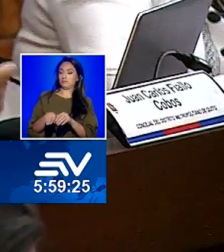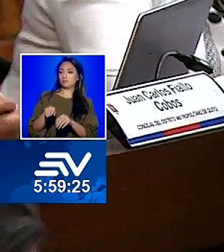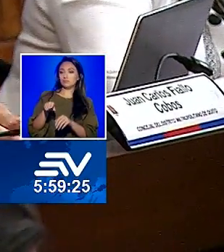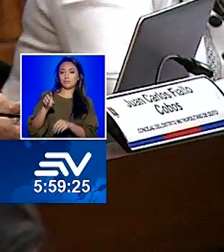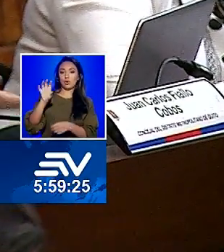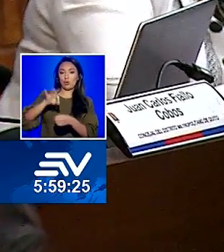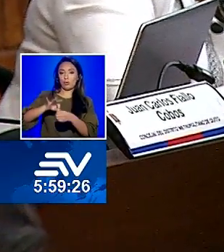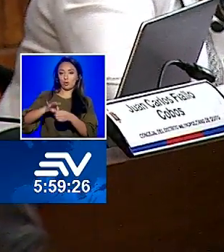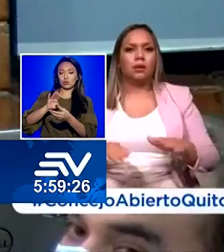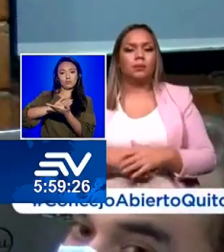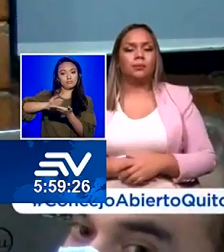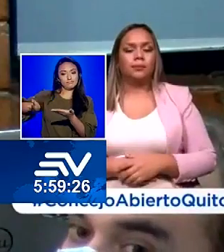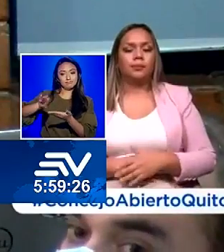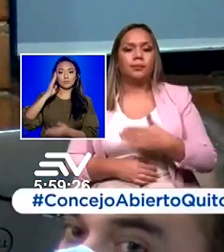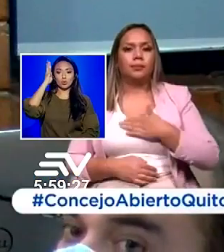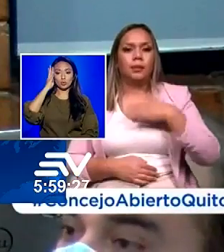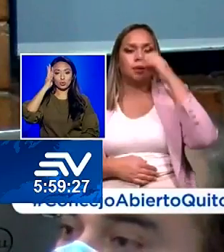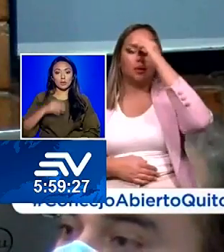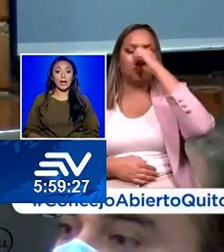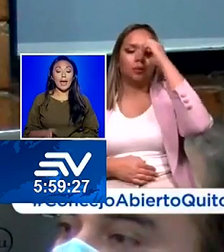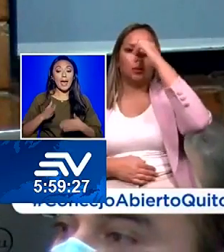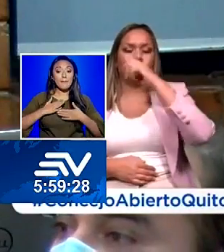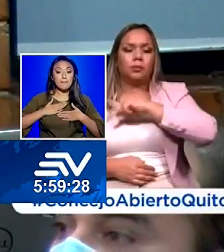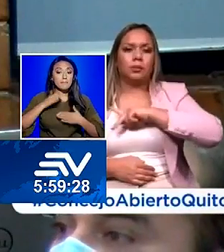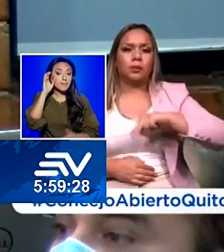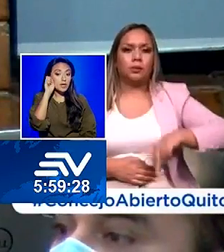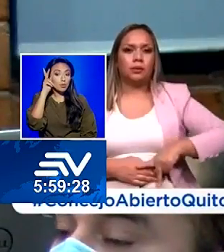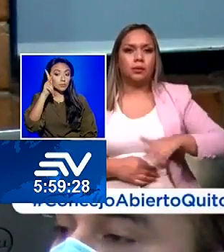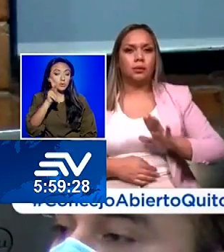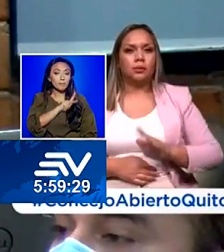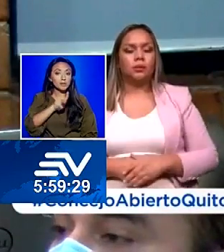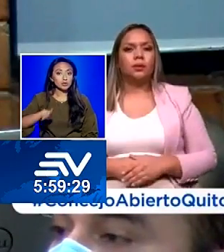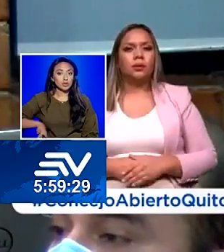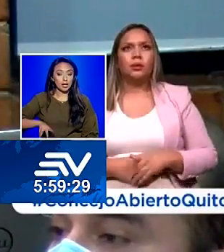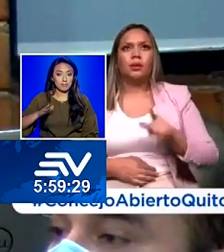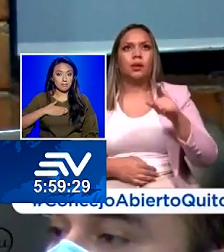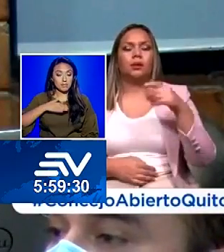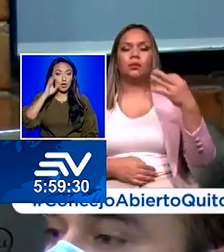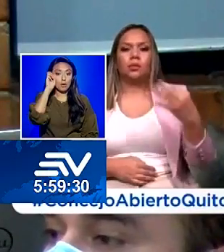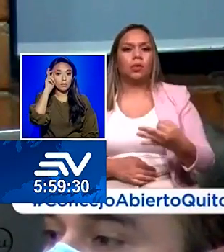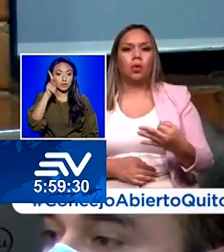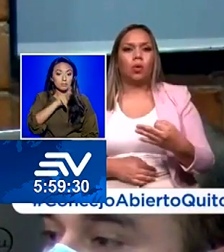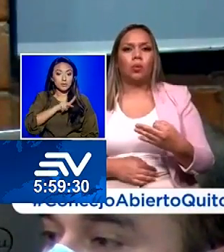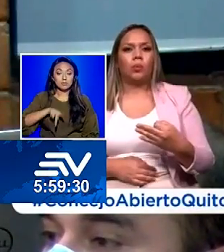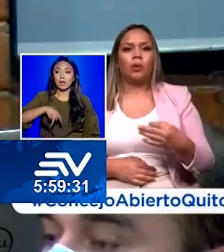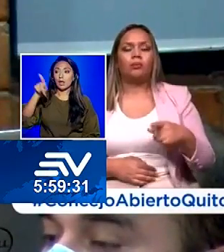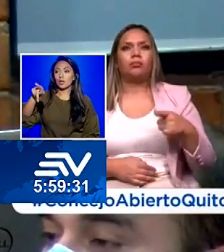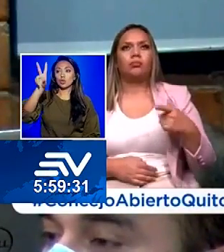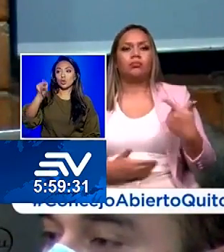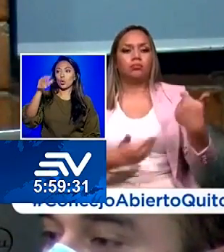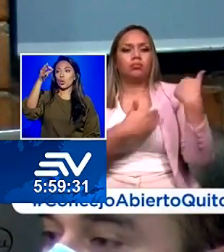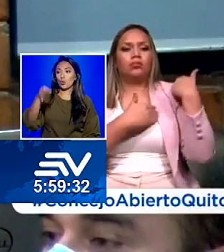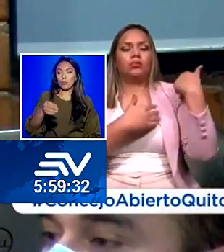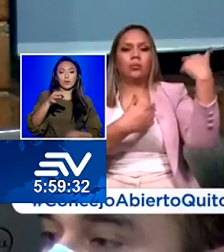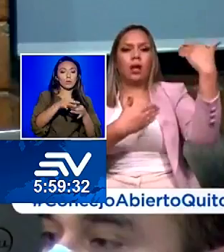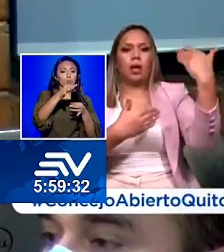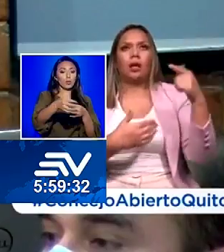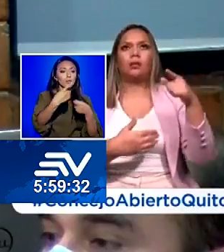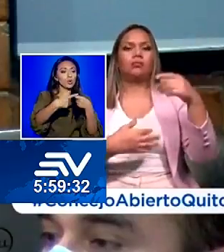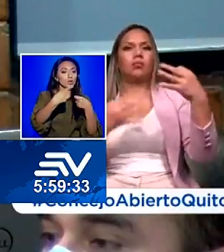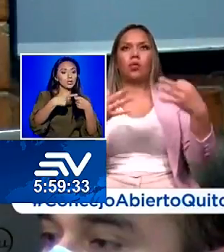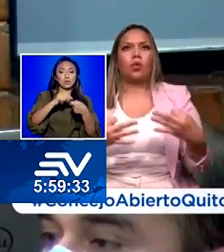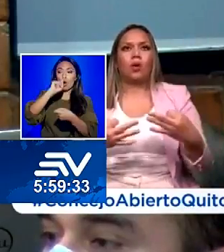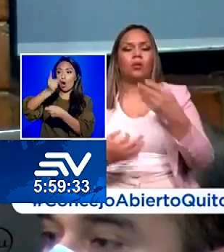del burgomaestre para mi criterio personal no ha cumplido con el mandato que el pueblo de quito le ha dado